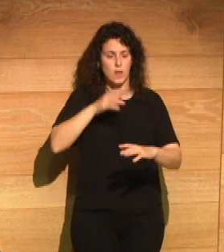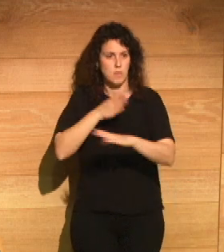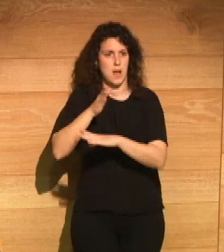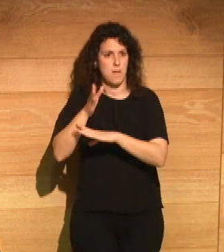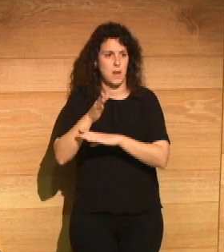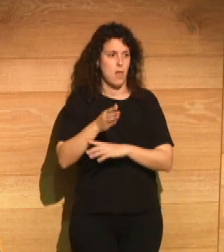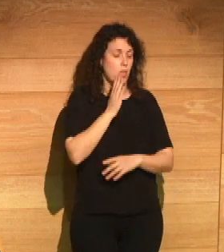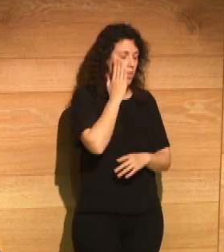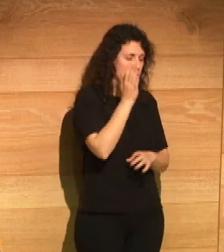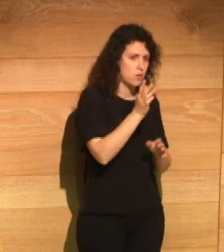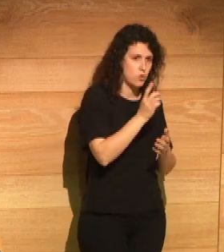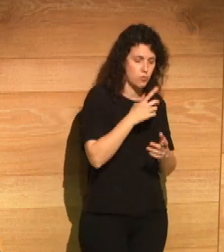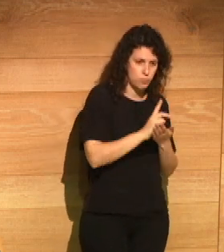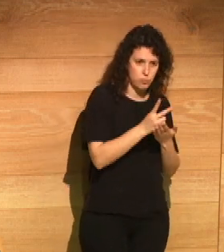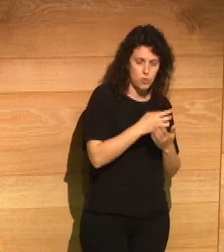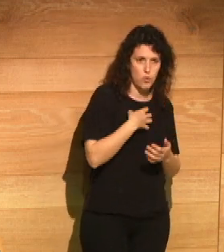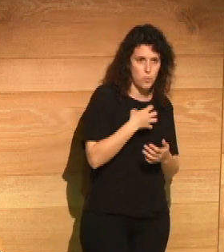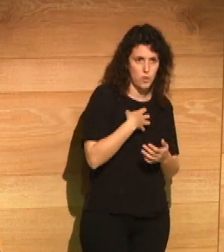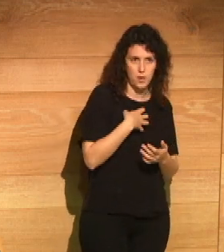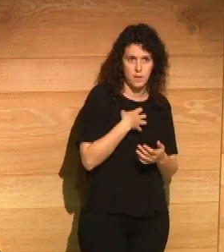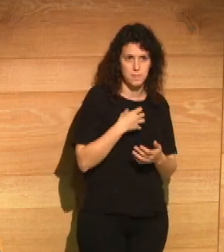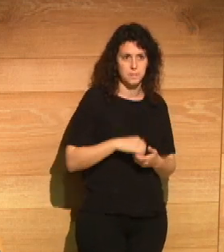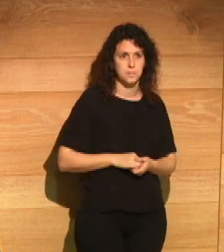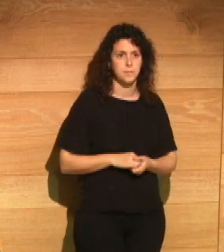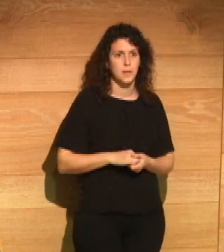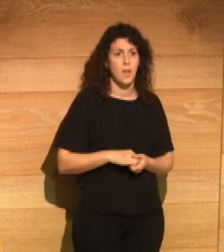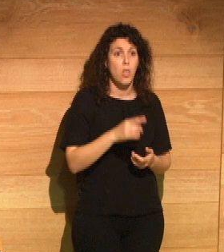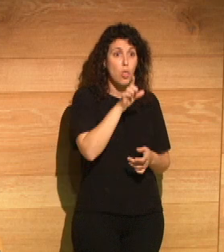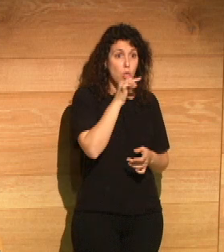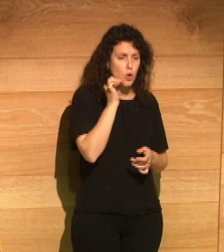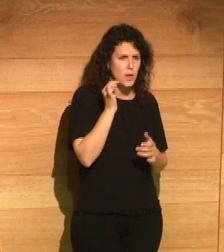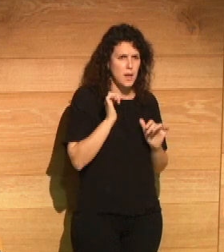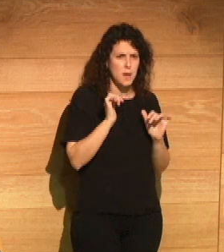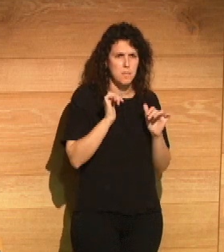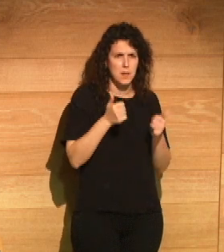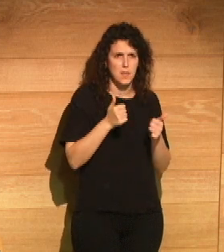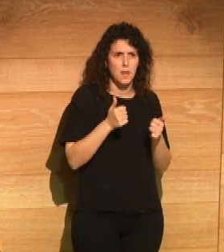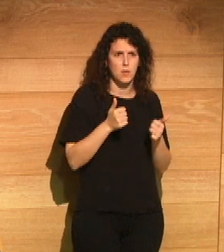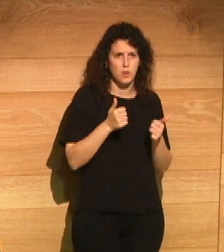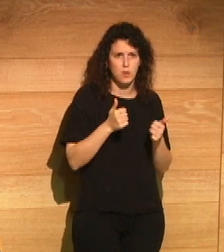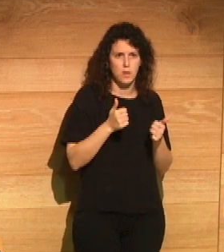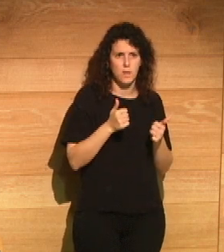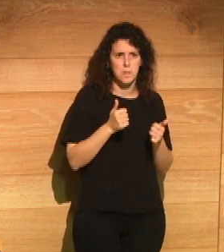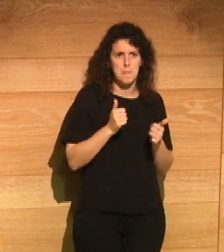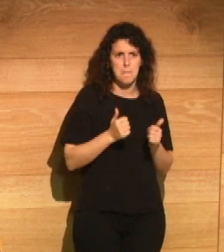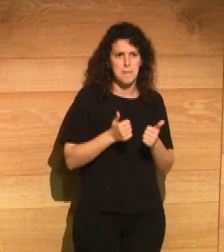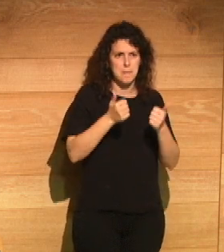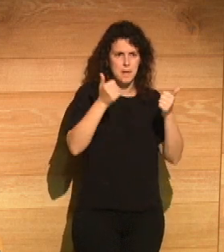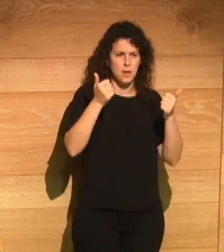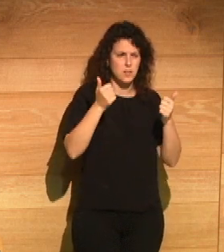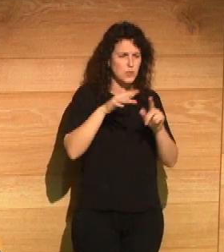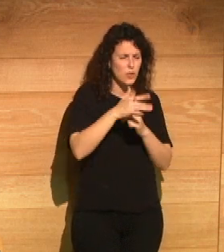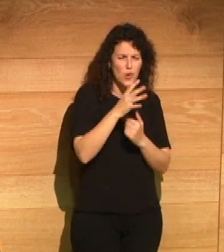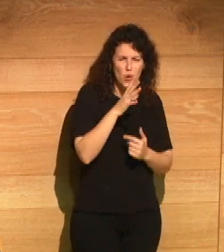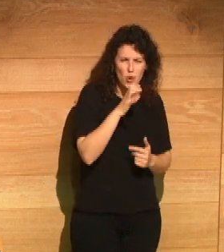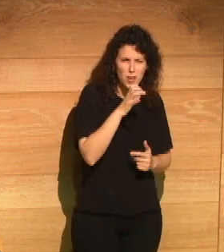podía dormir y le costaba pararse de la cama. Los dolores le empezaron al almuerzo. Eran la cosa más horrible que